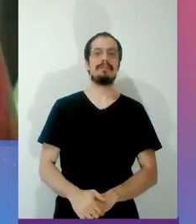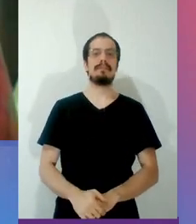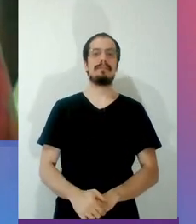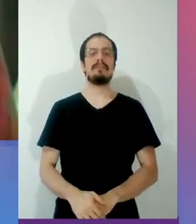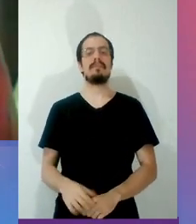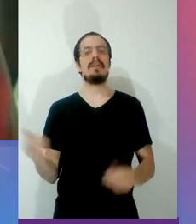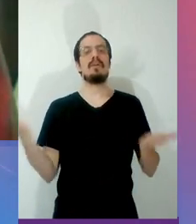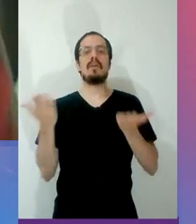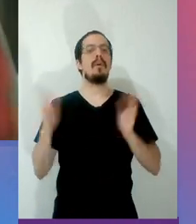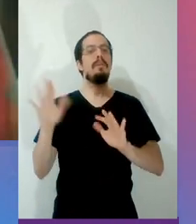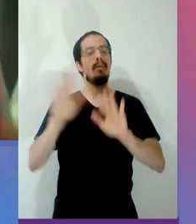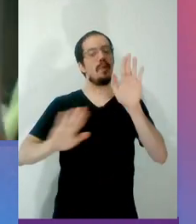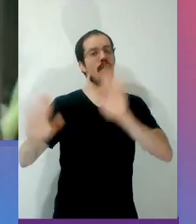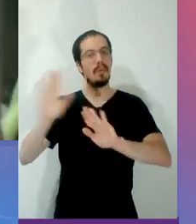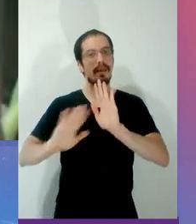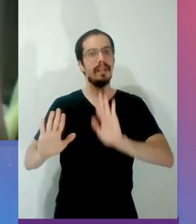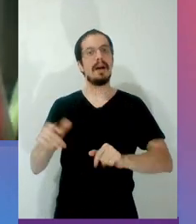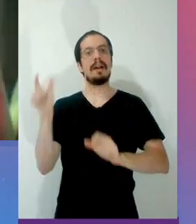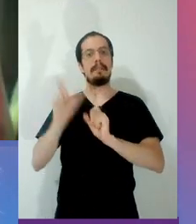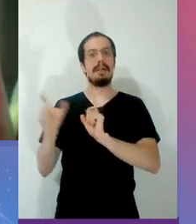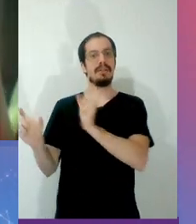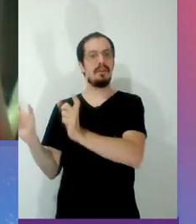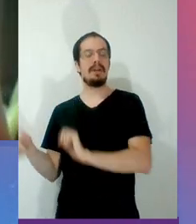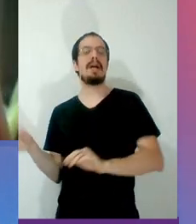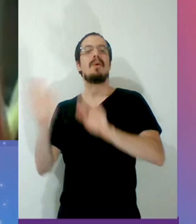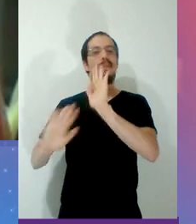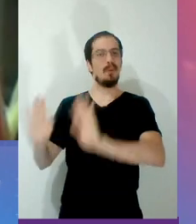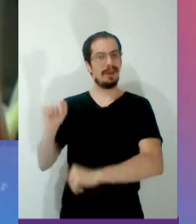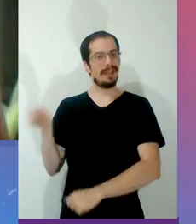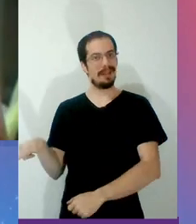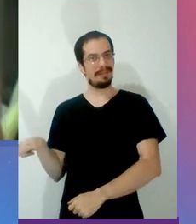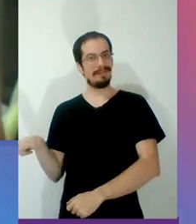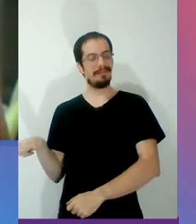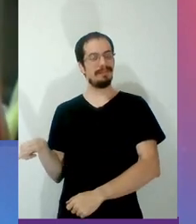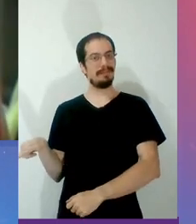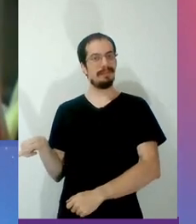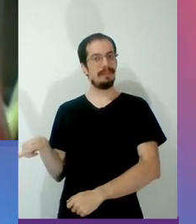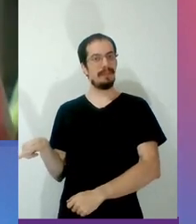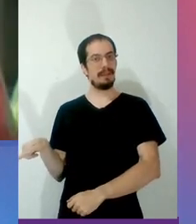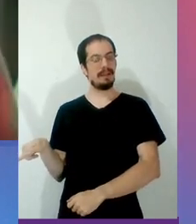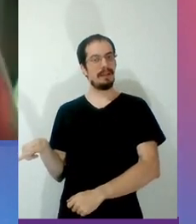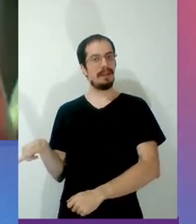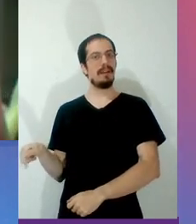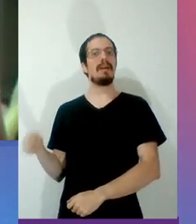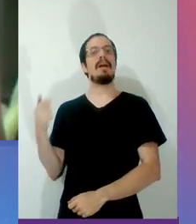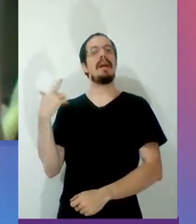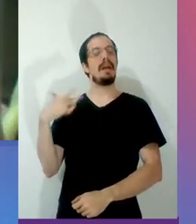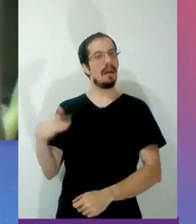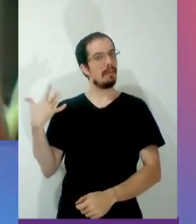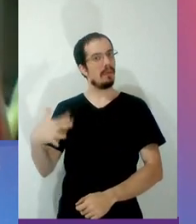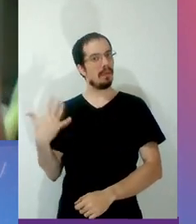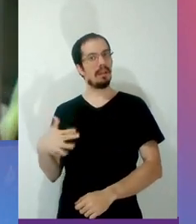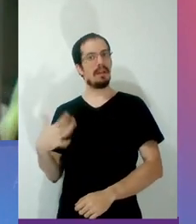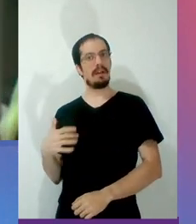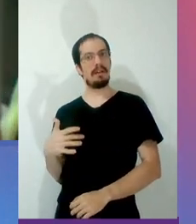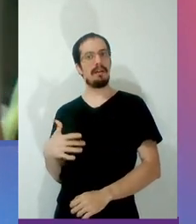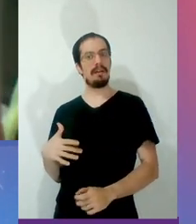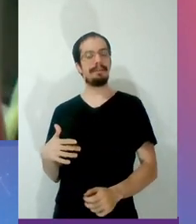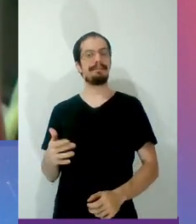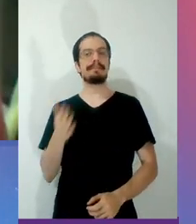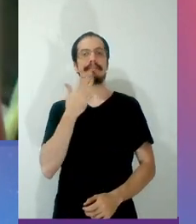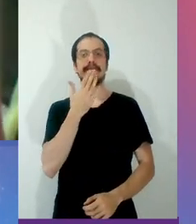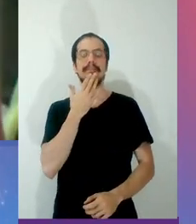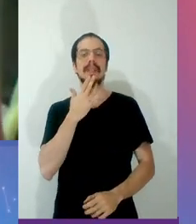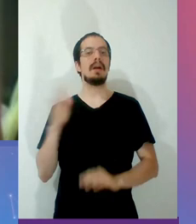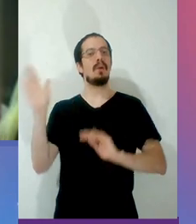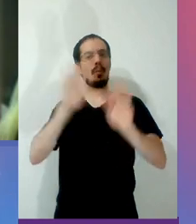Cuidar a los que cuidan, ¿ya? Creo que es tremendamente relevante, ¿ya? Cuidar